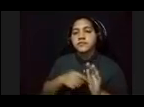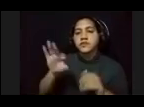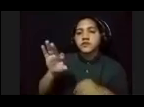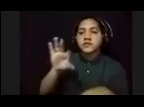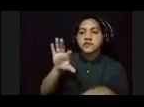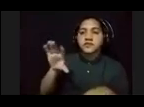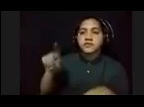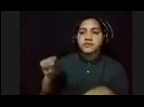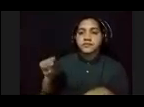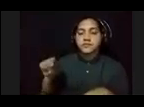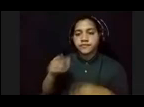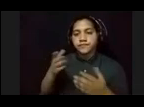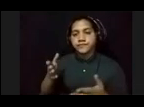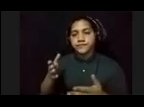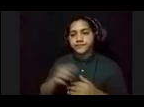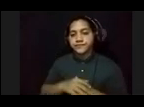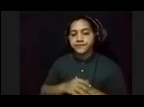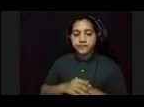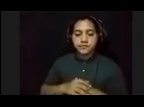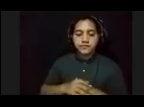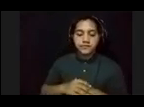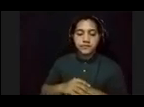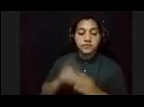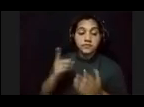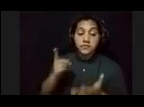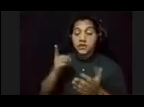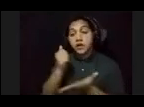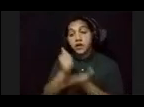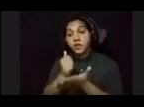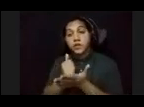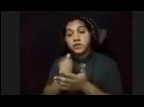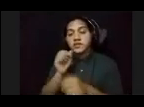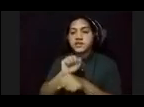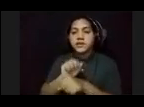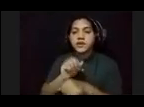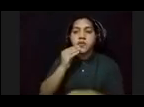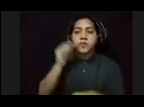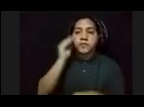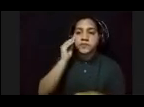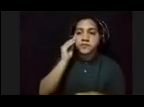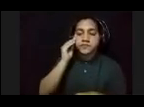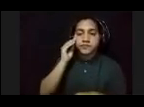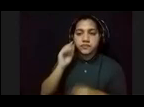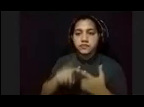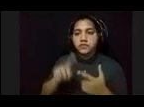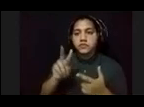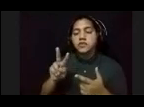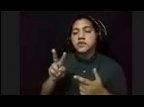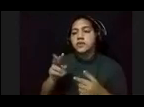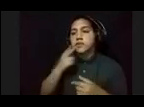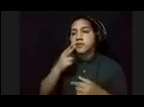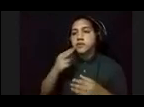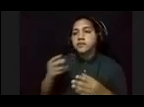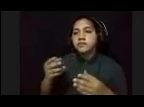pues son las siguientes: una ayudante en trabajo doméstico, una cajetillera, vendedora